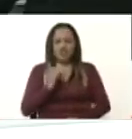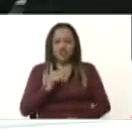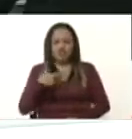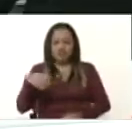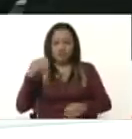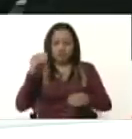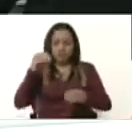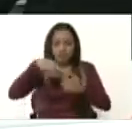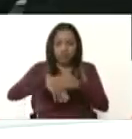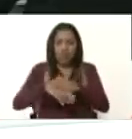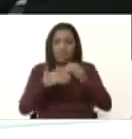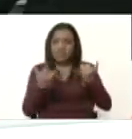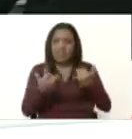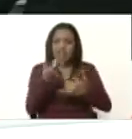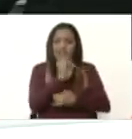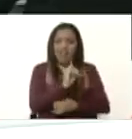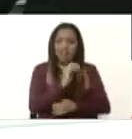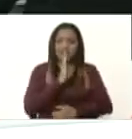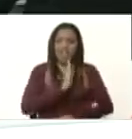cuenta.